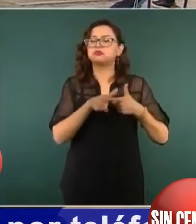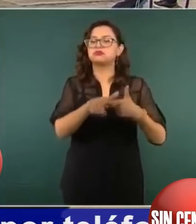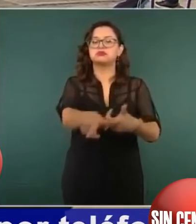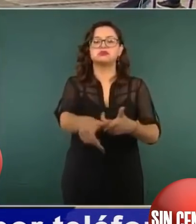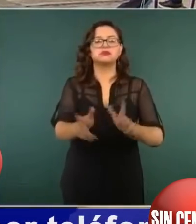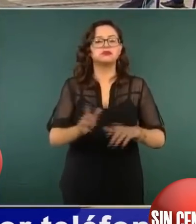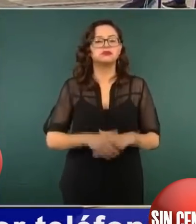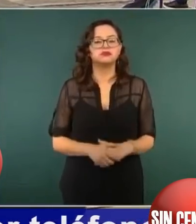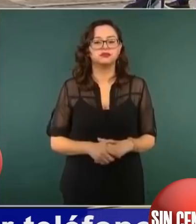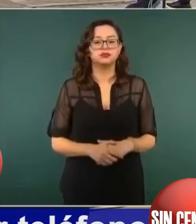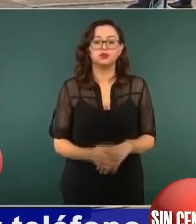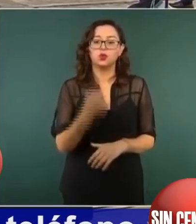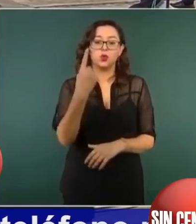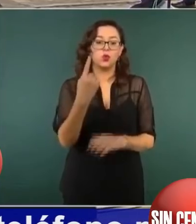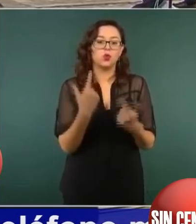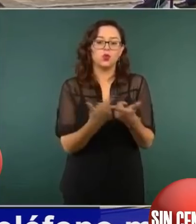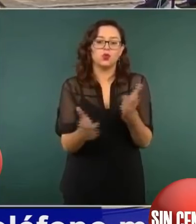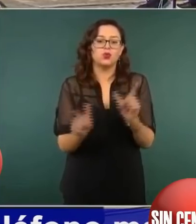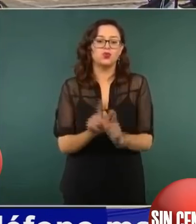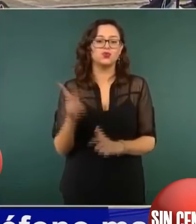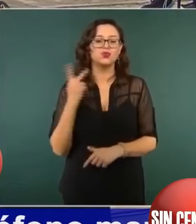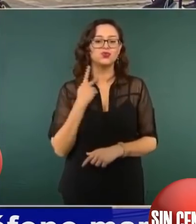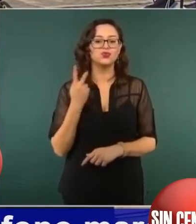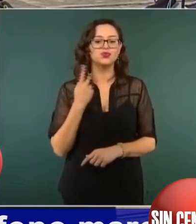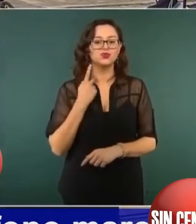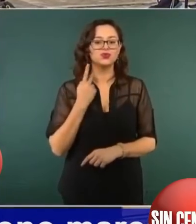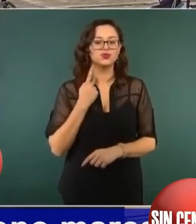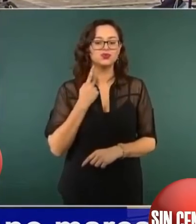Un partido dominante